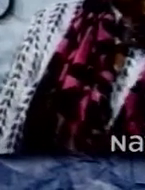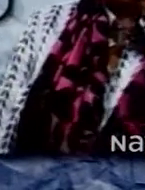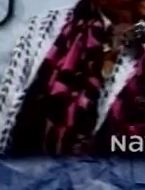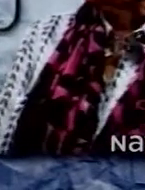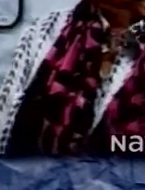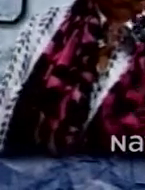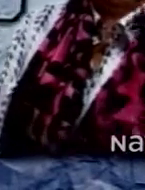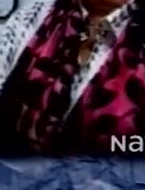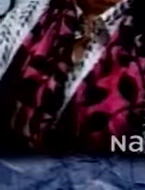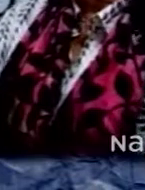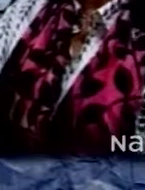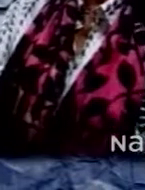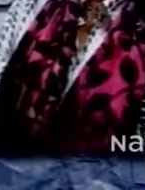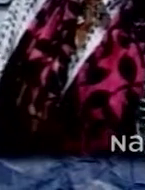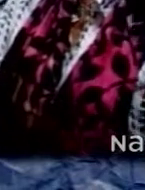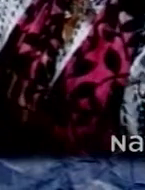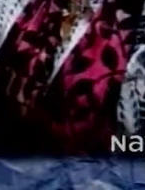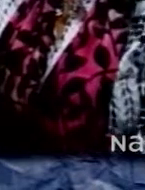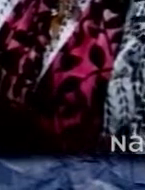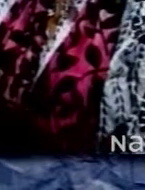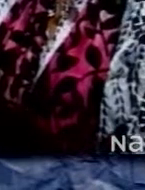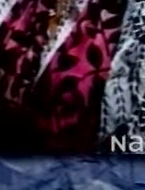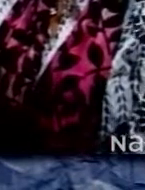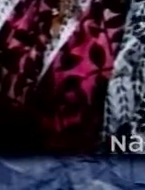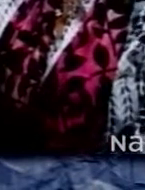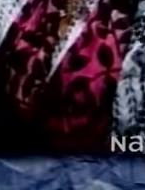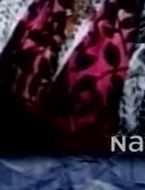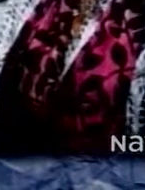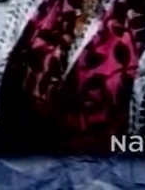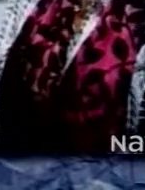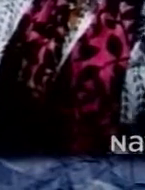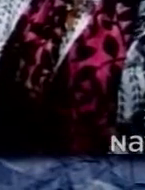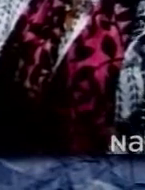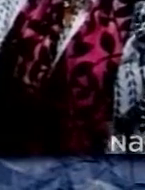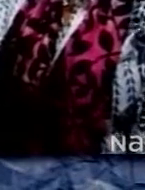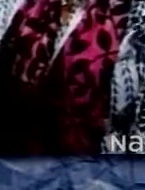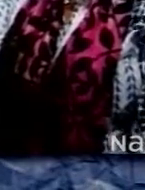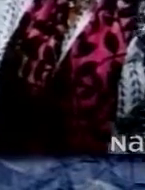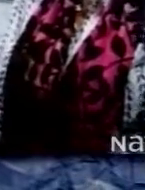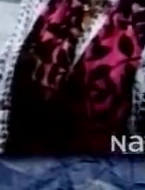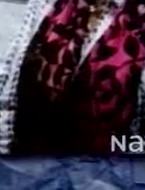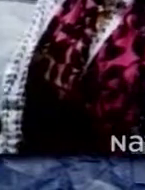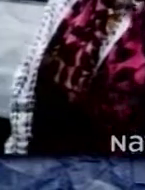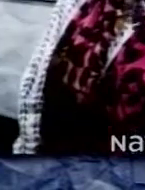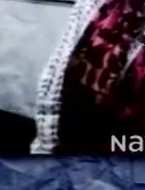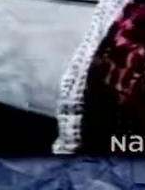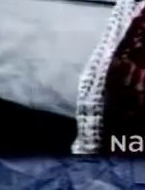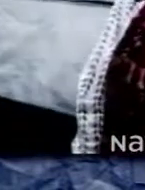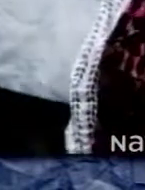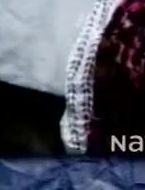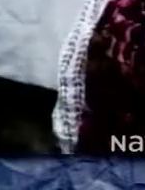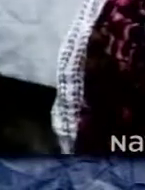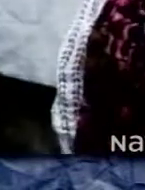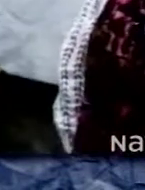Es que acabamos el ensayo y nos vemos luego. ¿Te importa? Sí. Y se nos deja seguir cantando un poco y luego... Voy a nos gárgaras a ver si ha aclarado la voz.